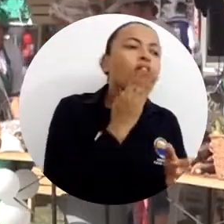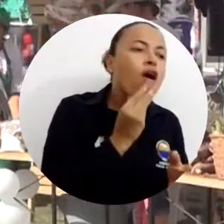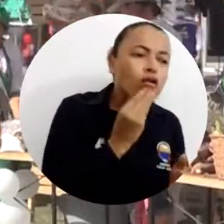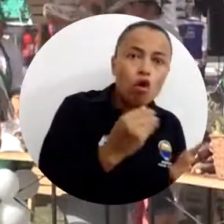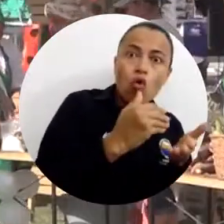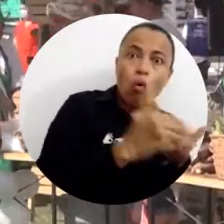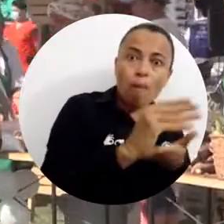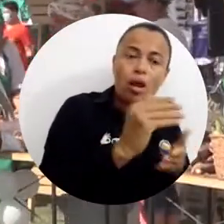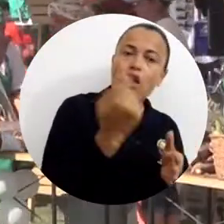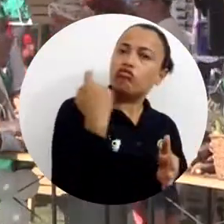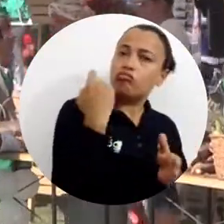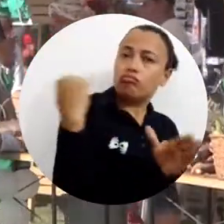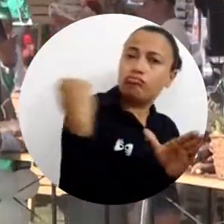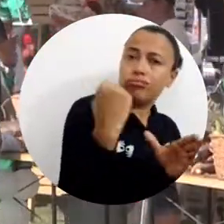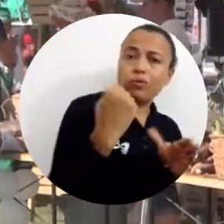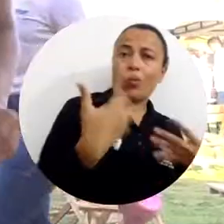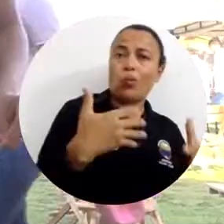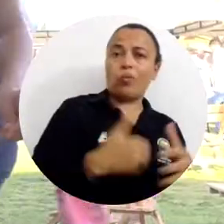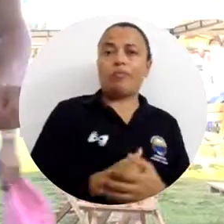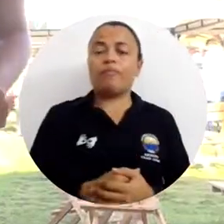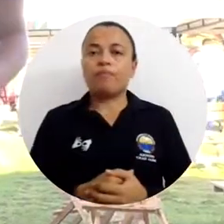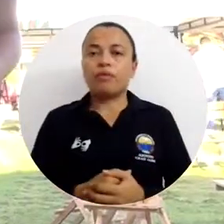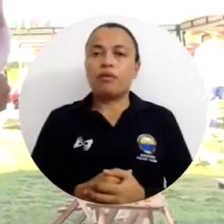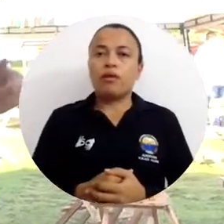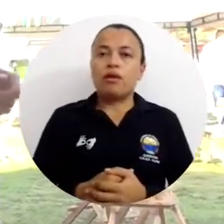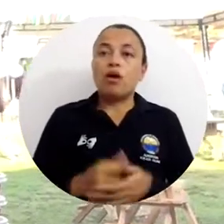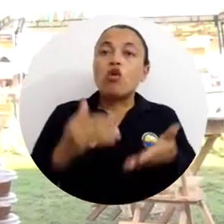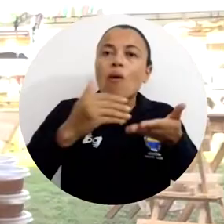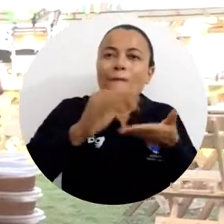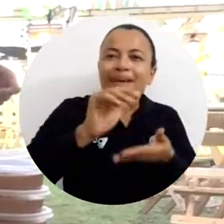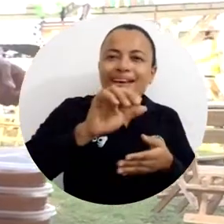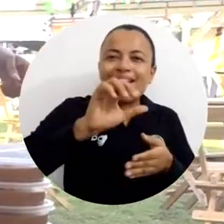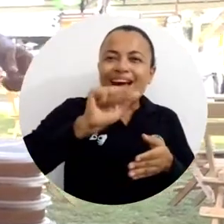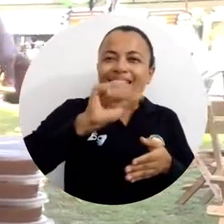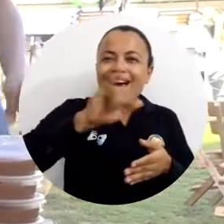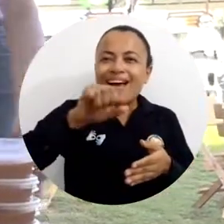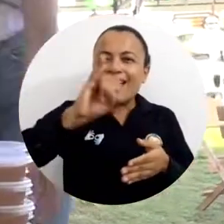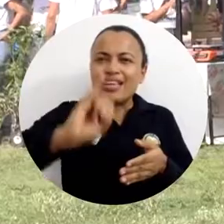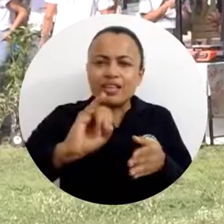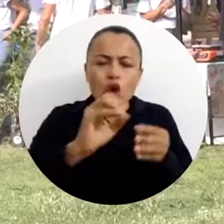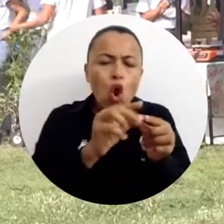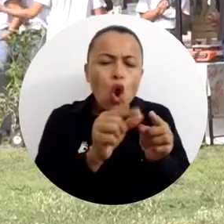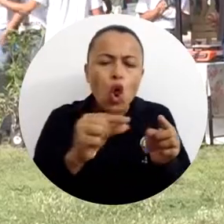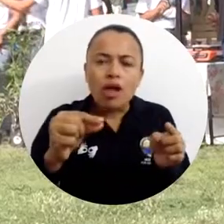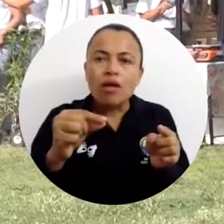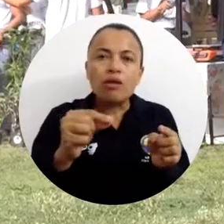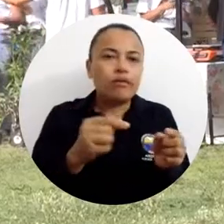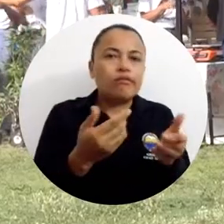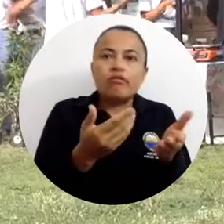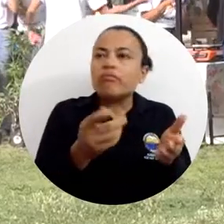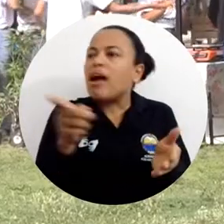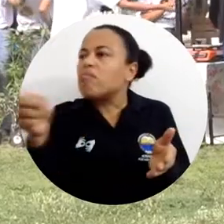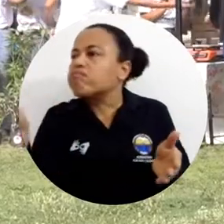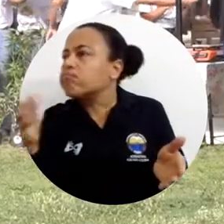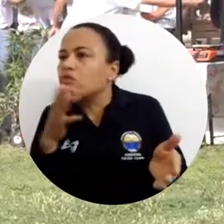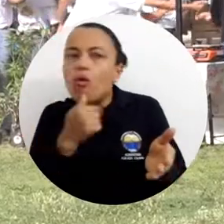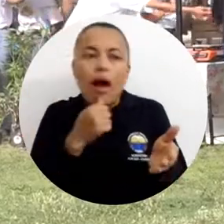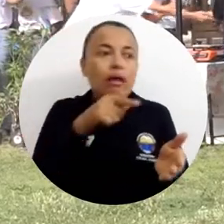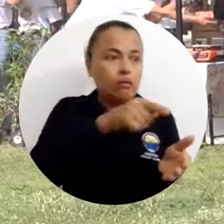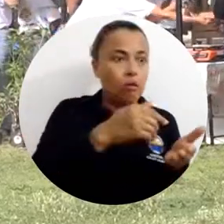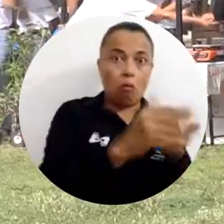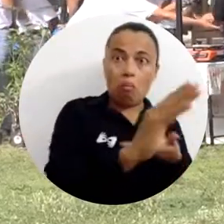el carnero que acabo de comprar. Compré aquí porque no se consigue este ají. Compré dulce decoroso,